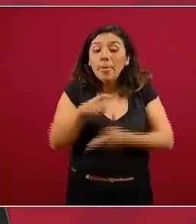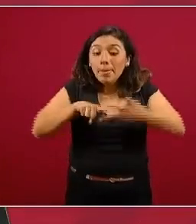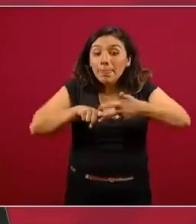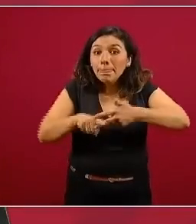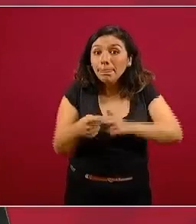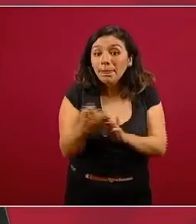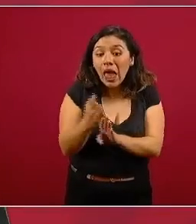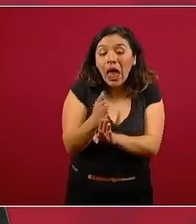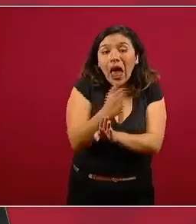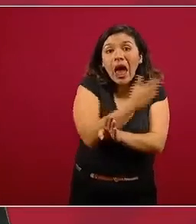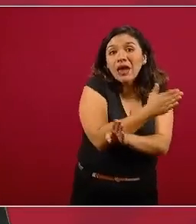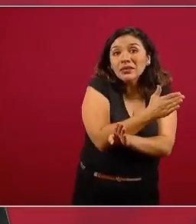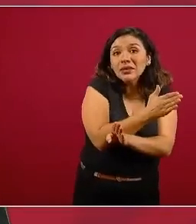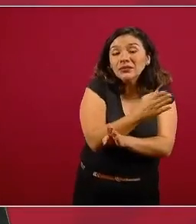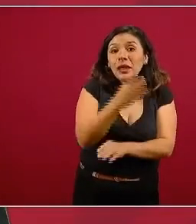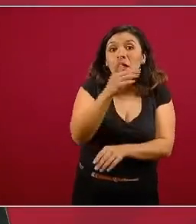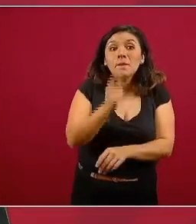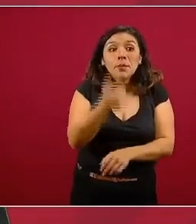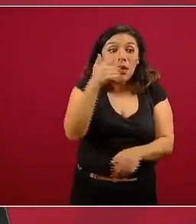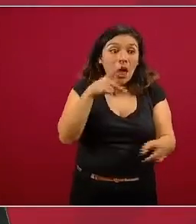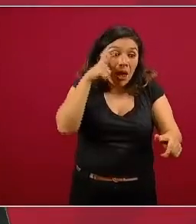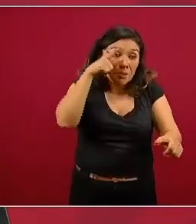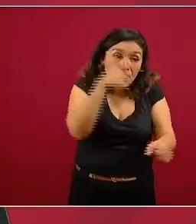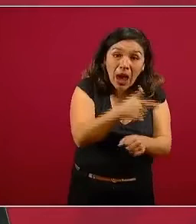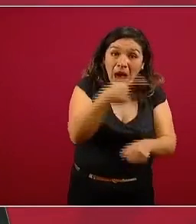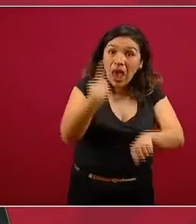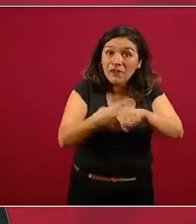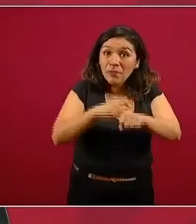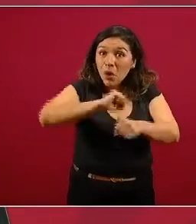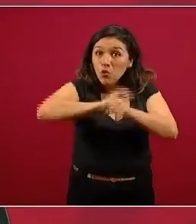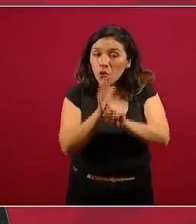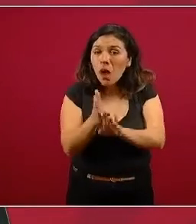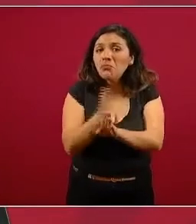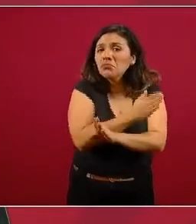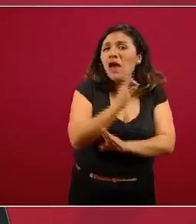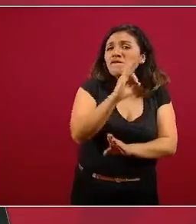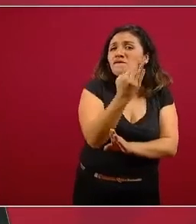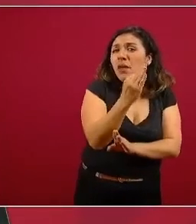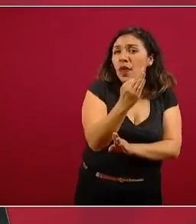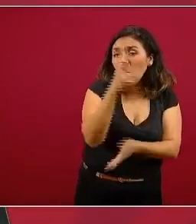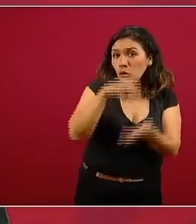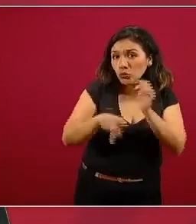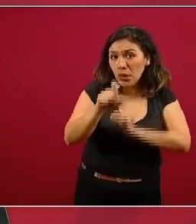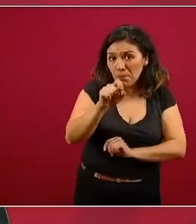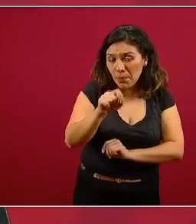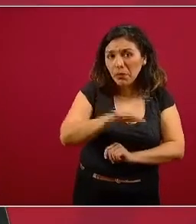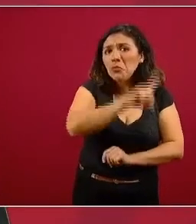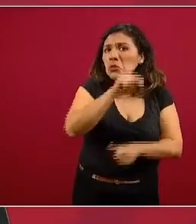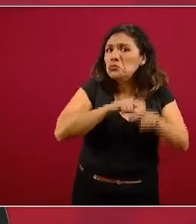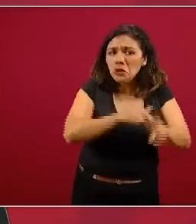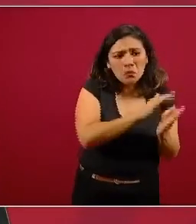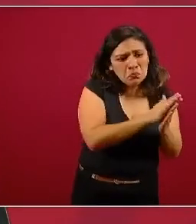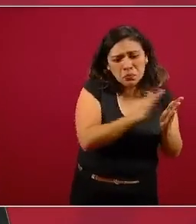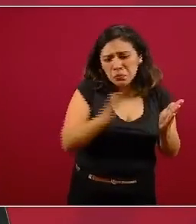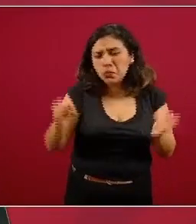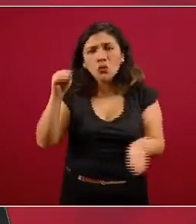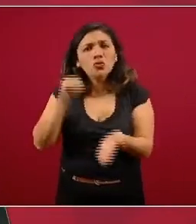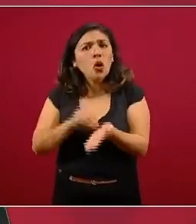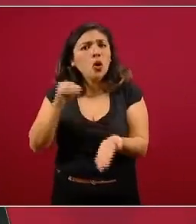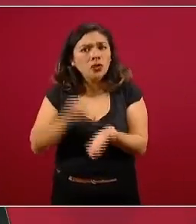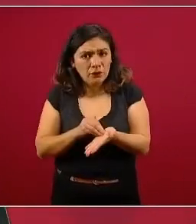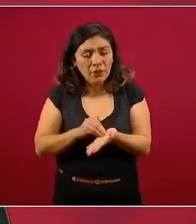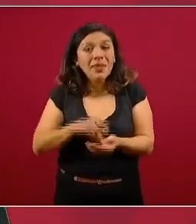inició antes del primer caso, durante el mes de febrero, y continúa hasta el momento, y